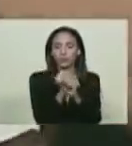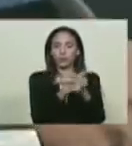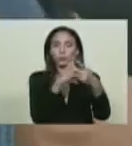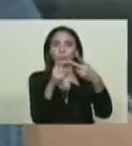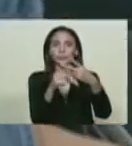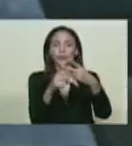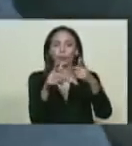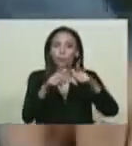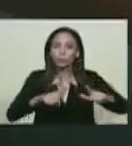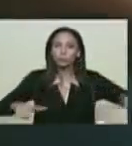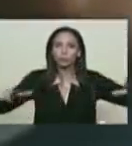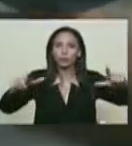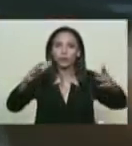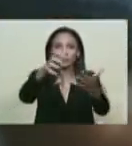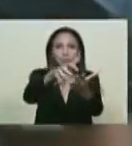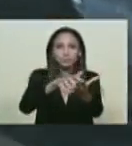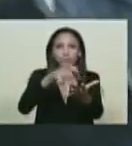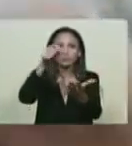tierras,